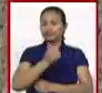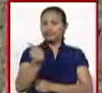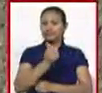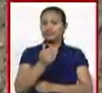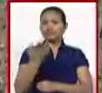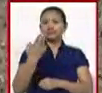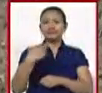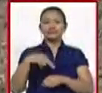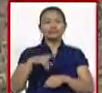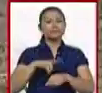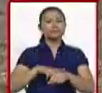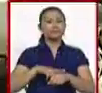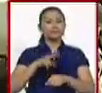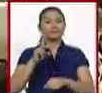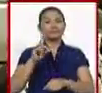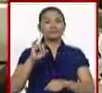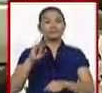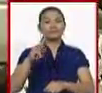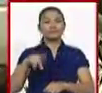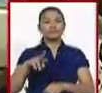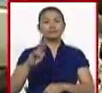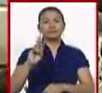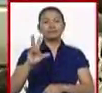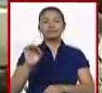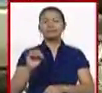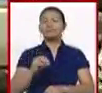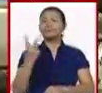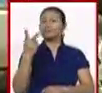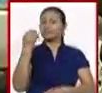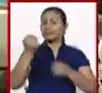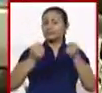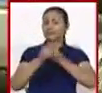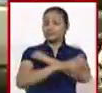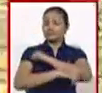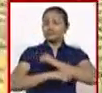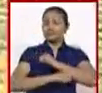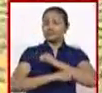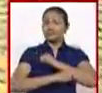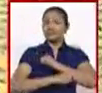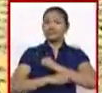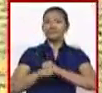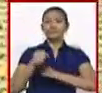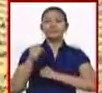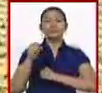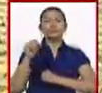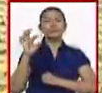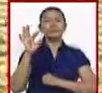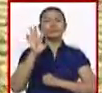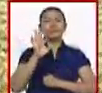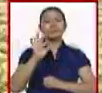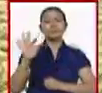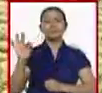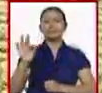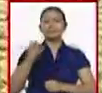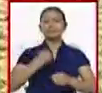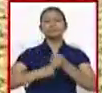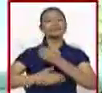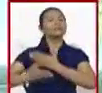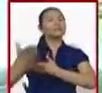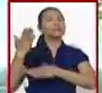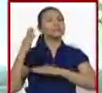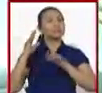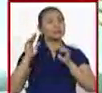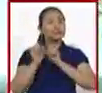patrullajes ordinarios que hace DIPROVE 2 vehículos que fueron robados, uno en la gestión 99, un